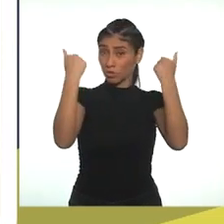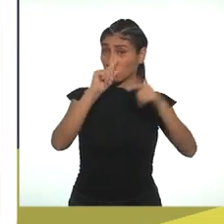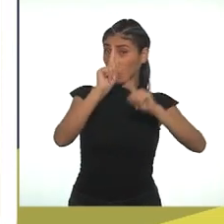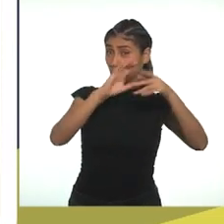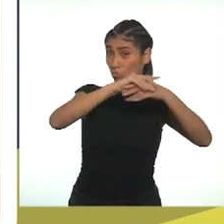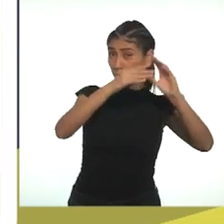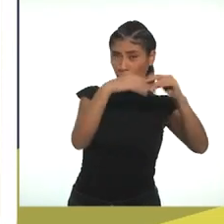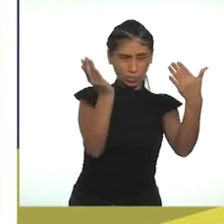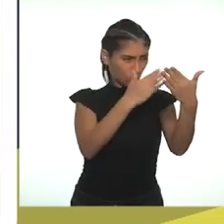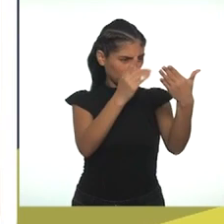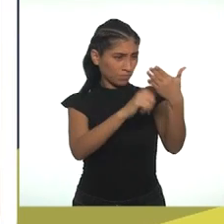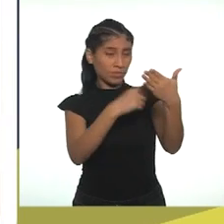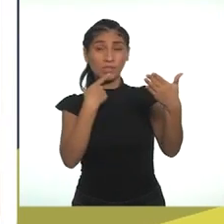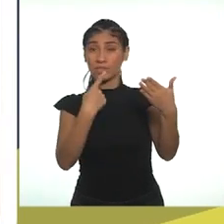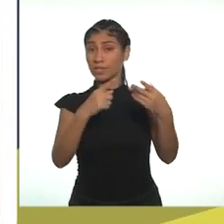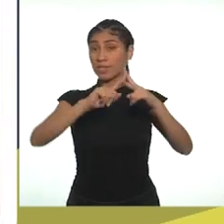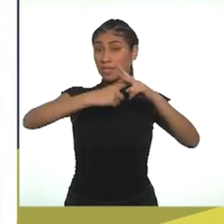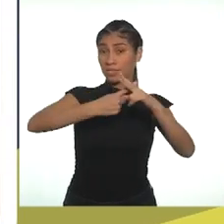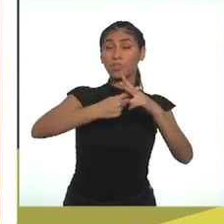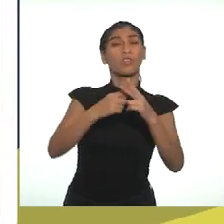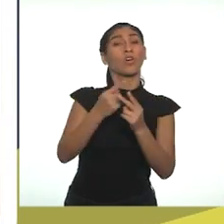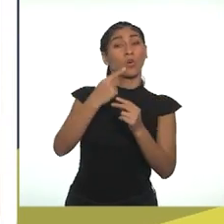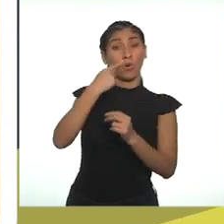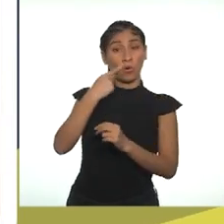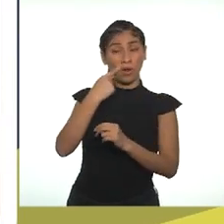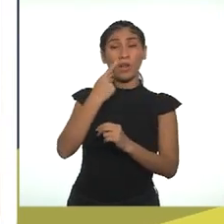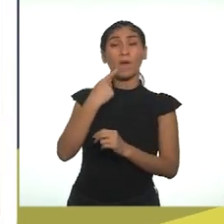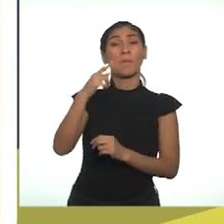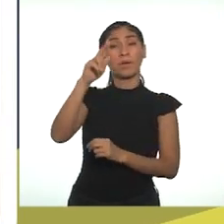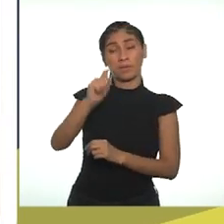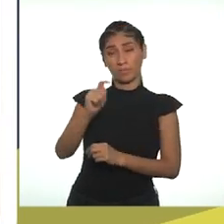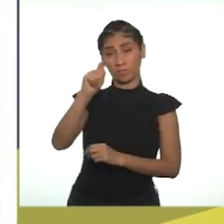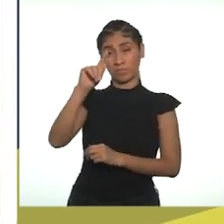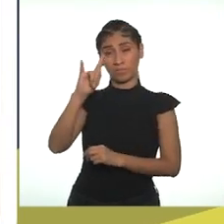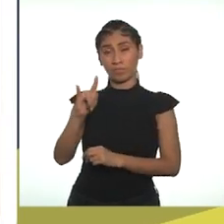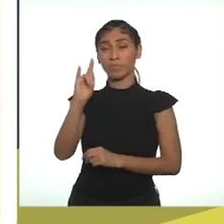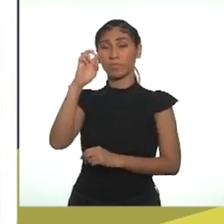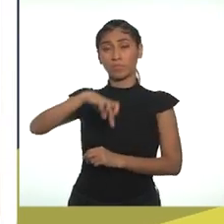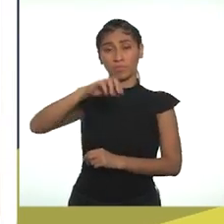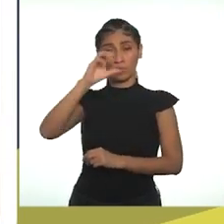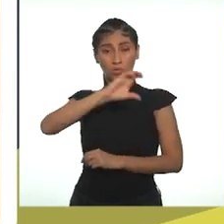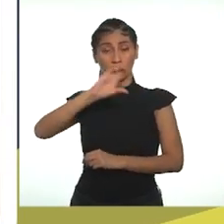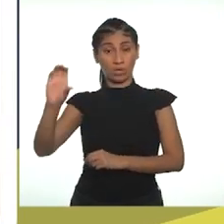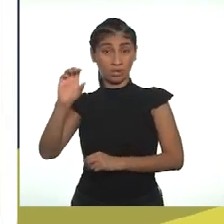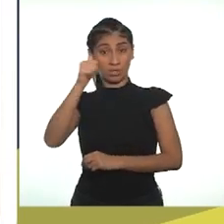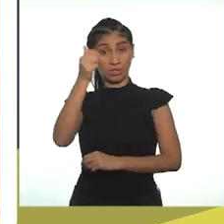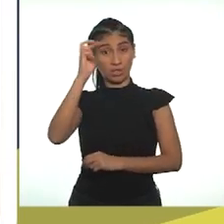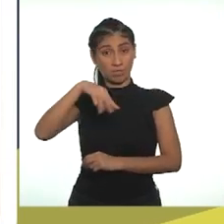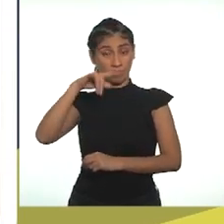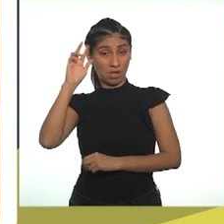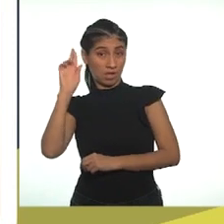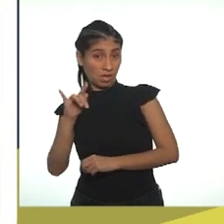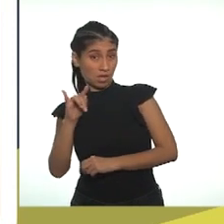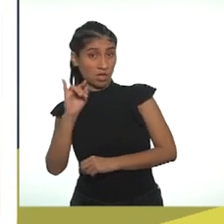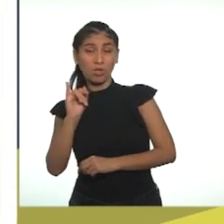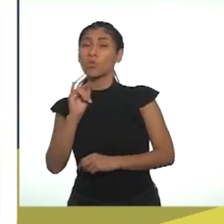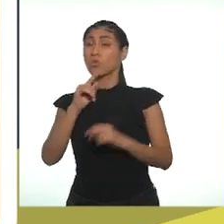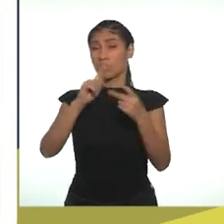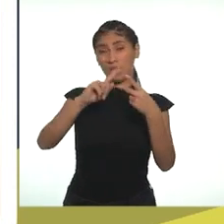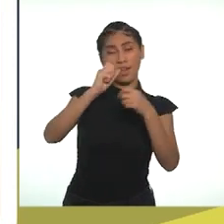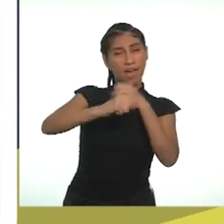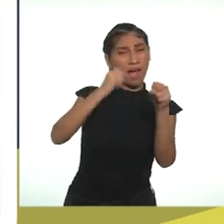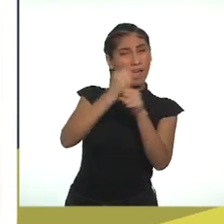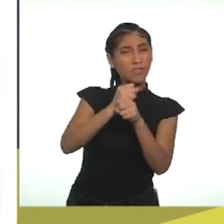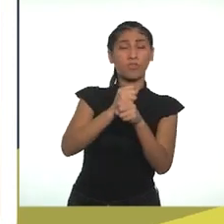inició con la rebelión de Túpac Amaru en 1780, mientras que otros también mencionan que se inició con la rebelión